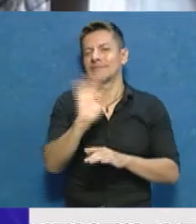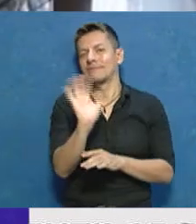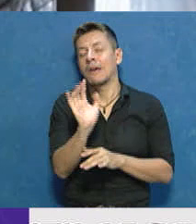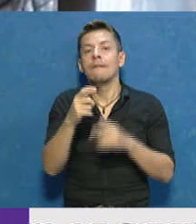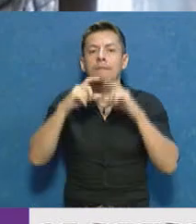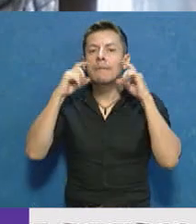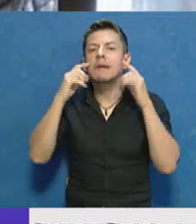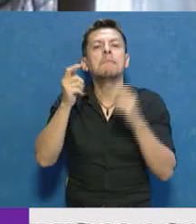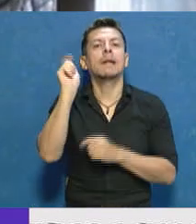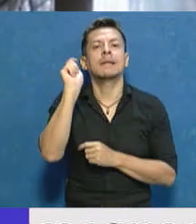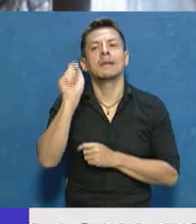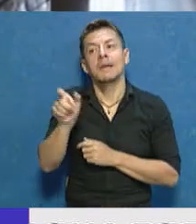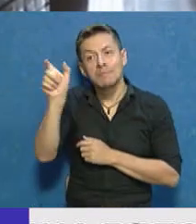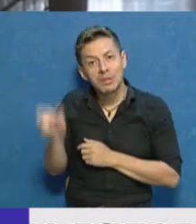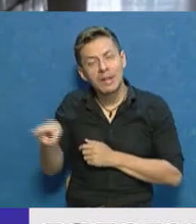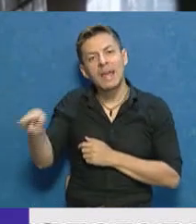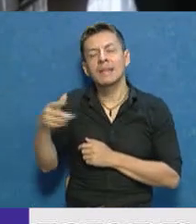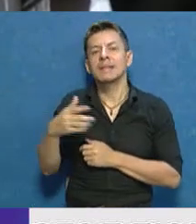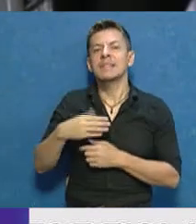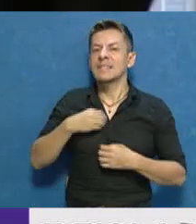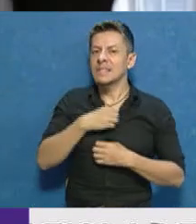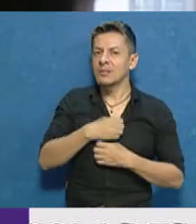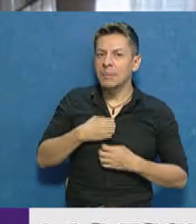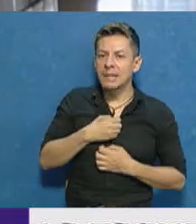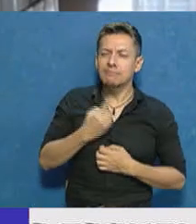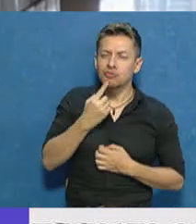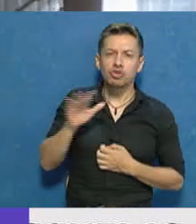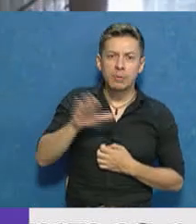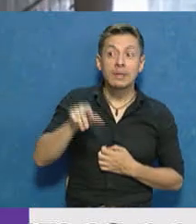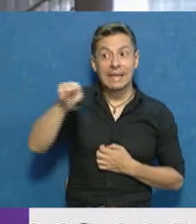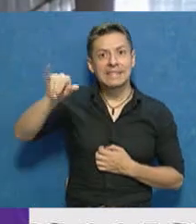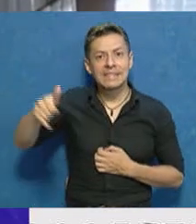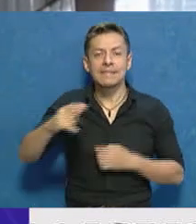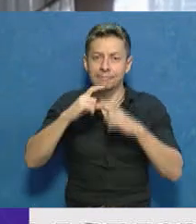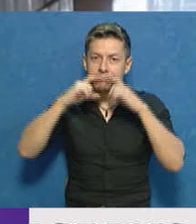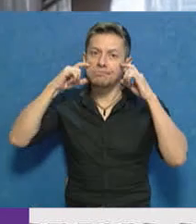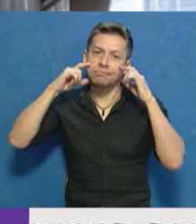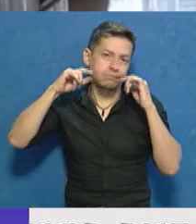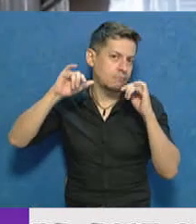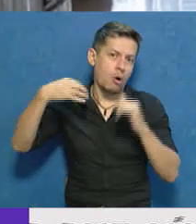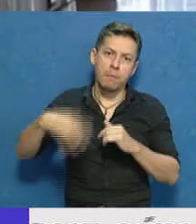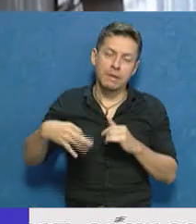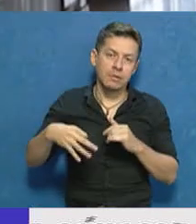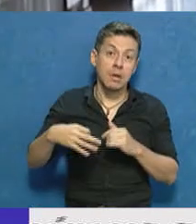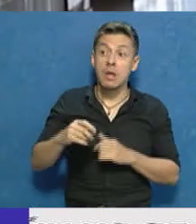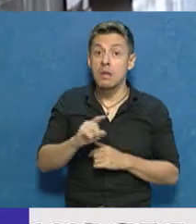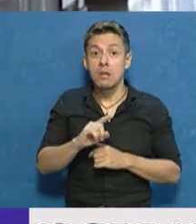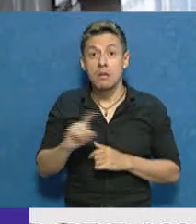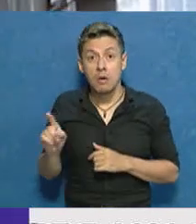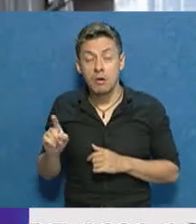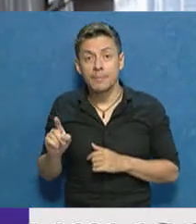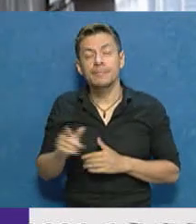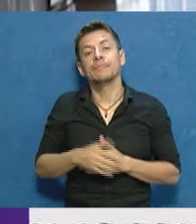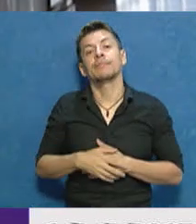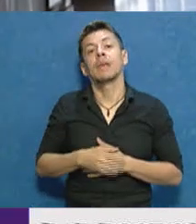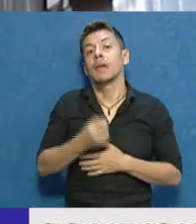reservado para la persona que tiene sintomatología y que es un caso sospechoso y bueno, cuando esperemos que no tengamos casos confirmados, es decir, la persona